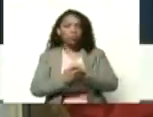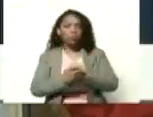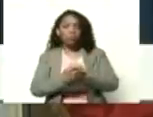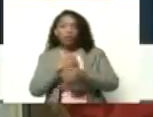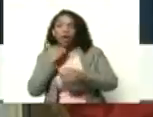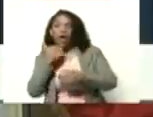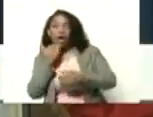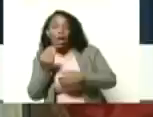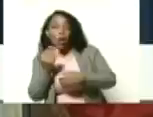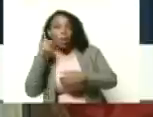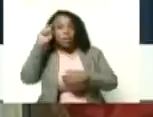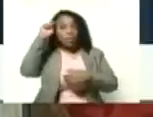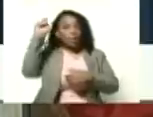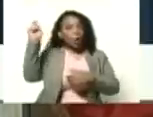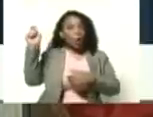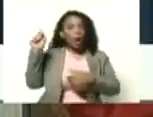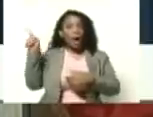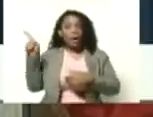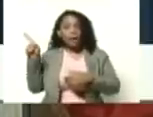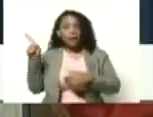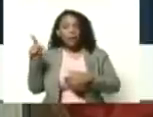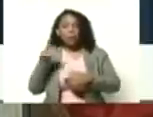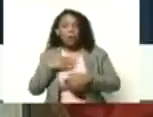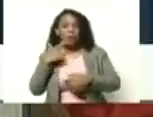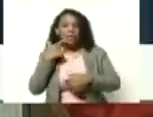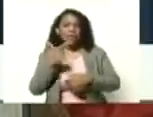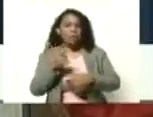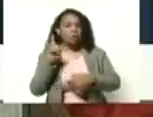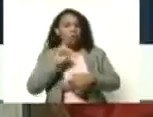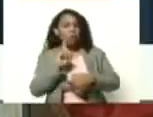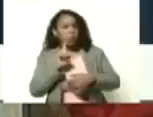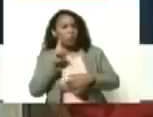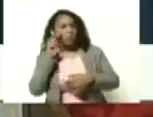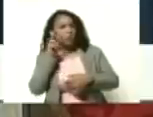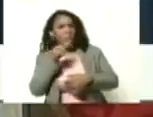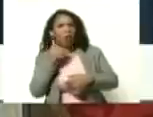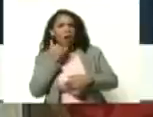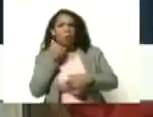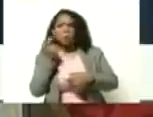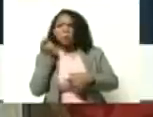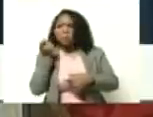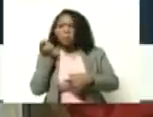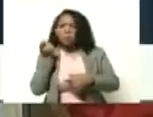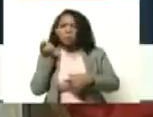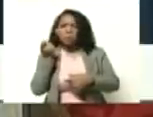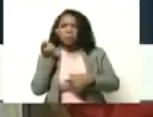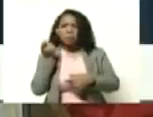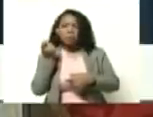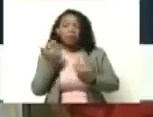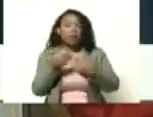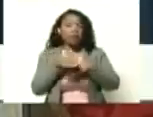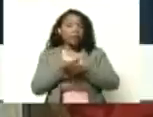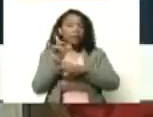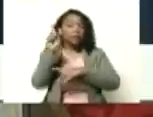teoría era descartable más bien decíamos que no descartamos ninguna incluyendo